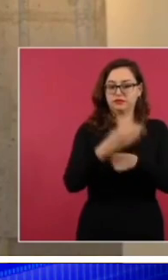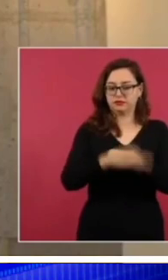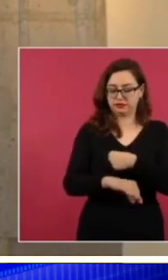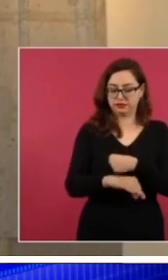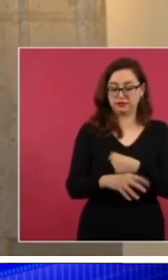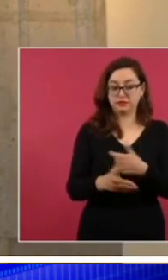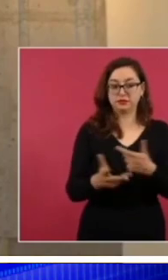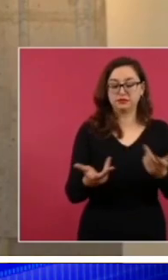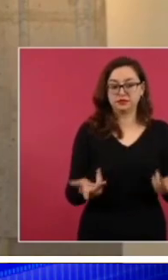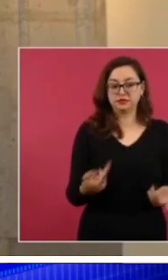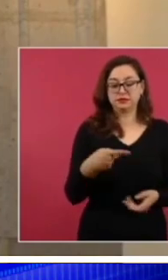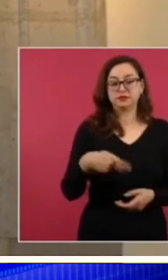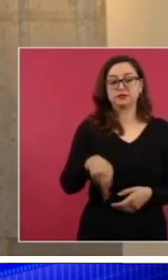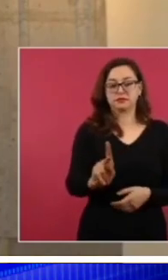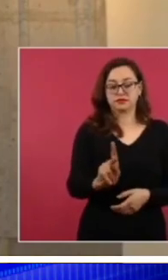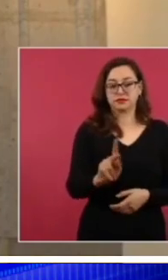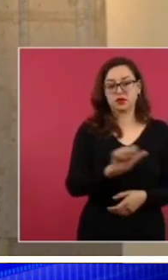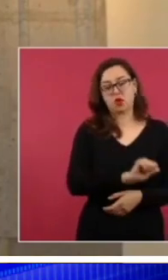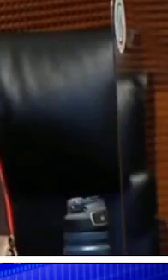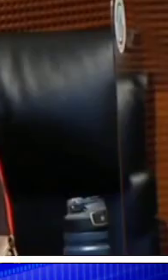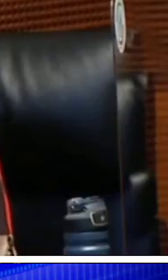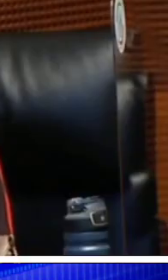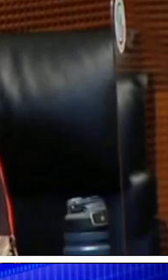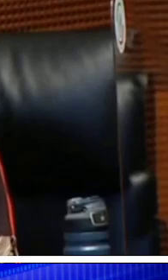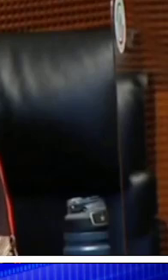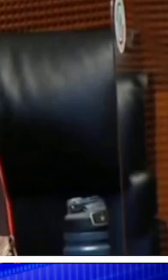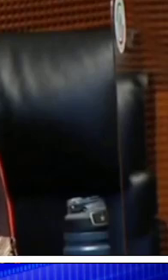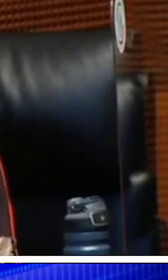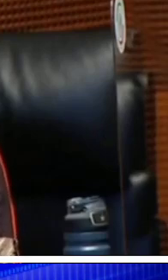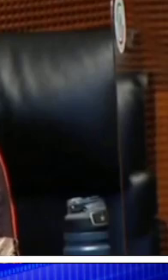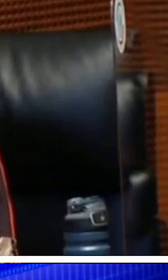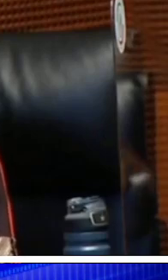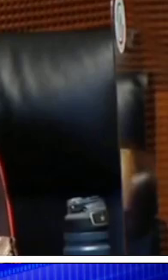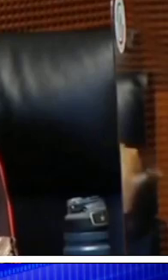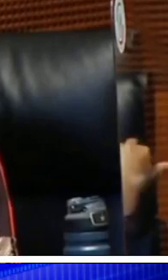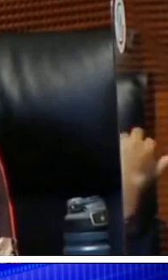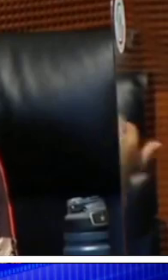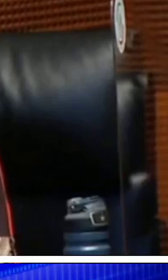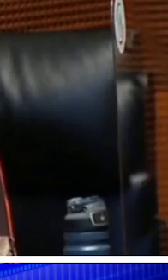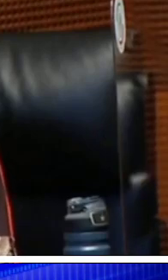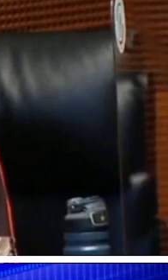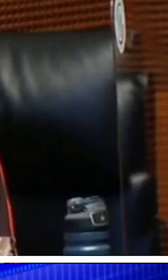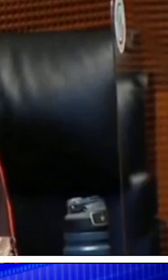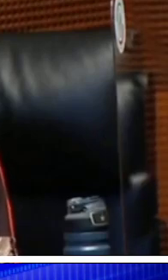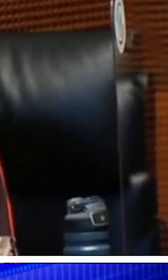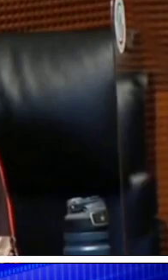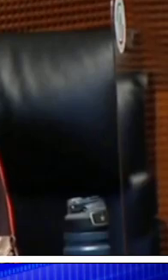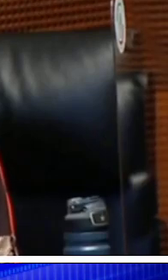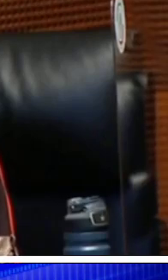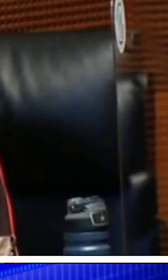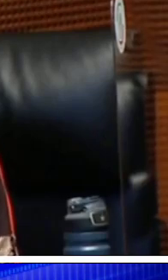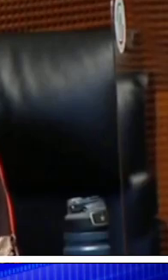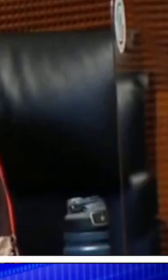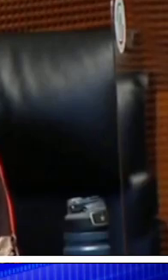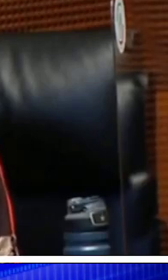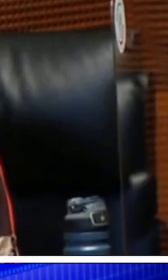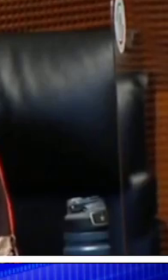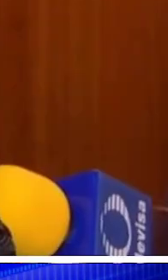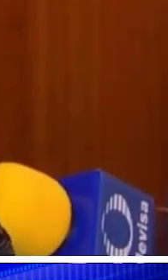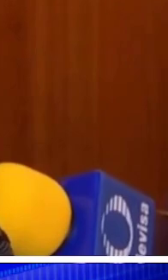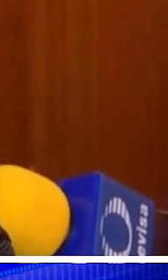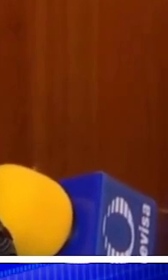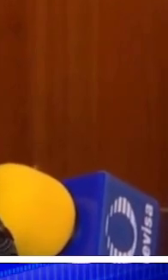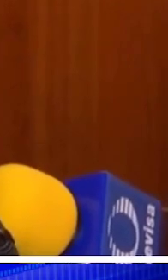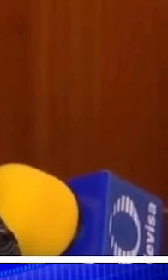habló de cómo estuvo todo este proceso y las rarezas que se dieron como quisieron embaucar pusieron una trampa al grupo opositor